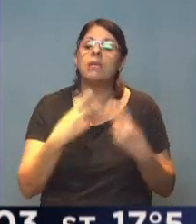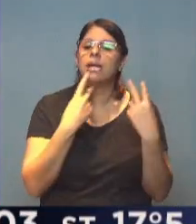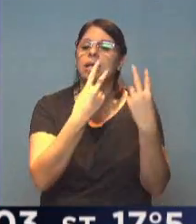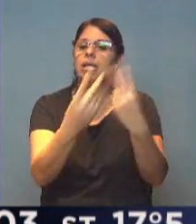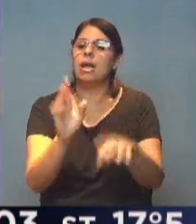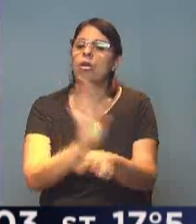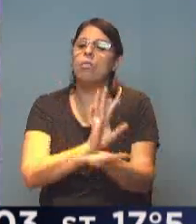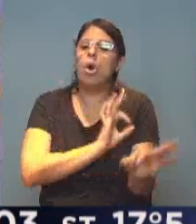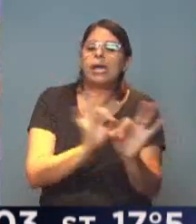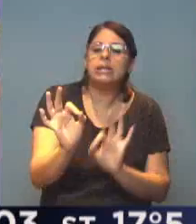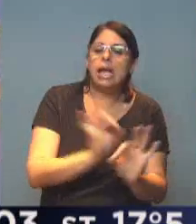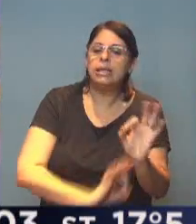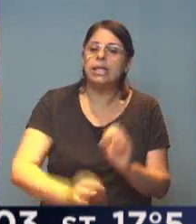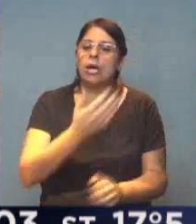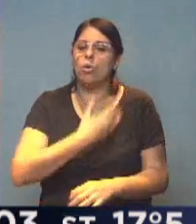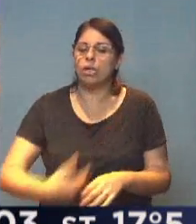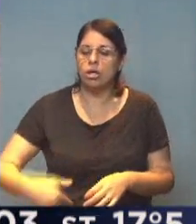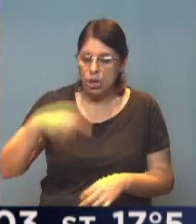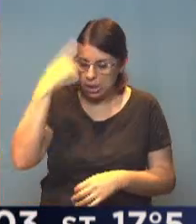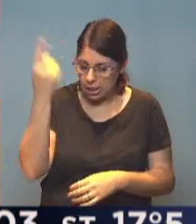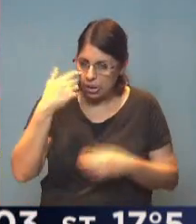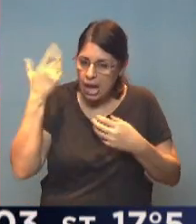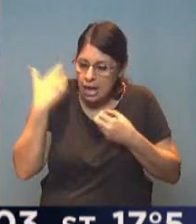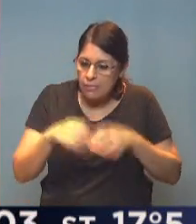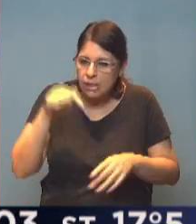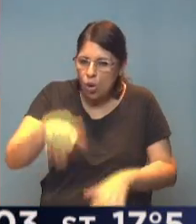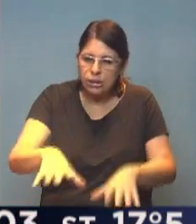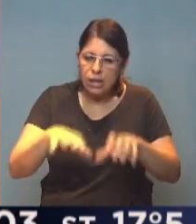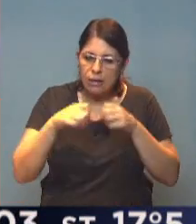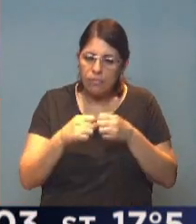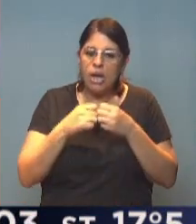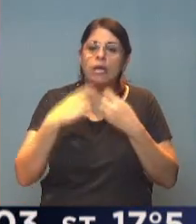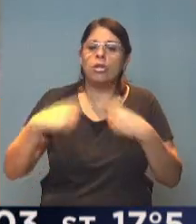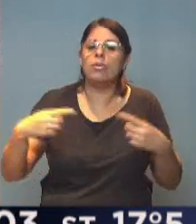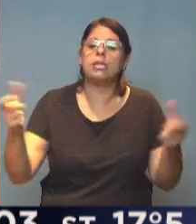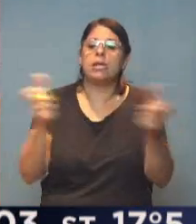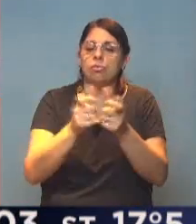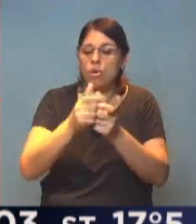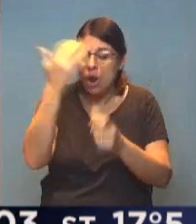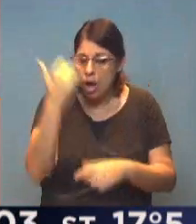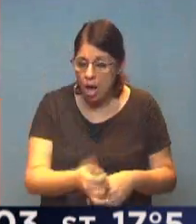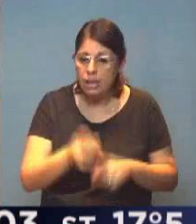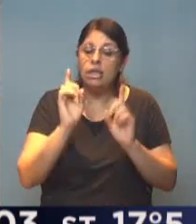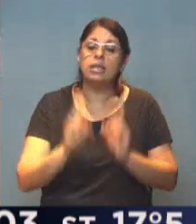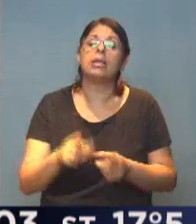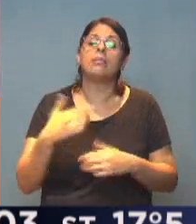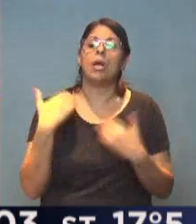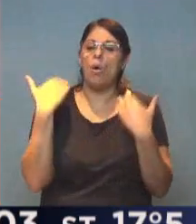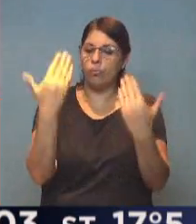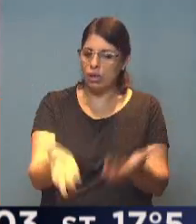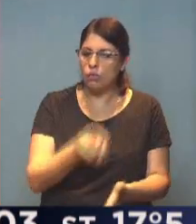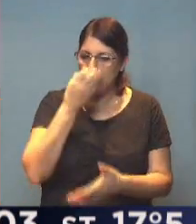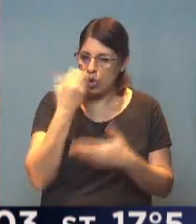como estratégica por parte del gobierno nacional y que comenzó hoy muy temprano con diversas reuniones, entre otras, esta ofrenda